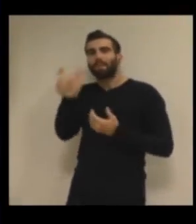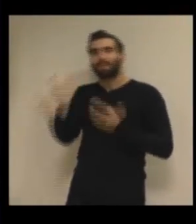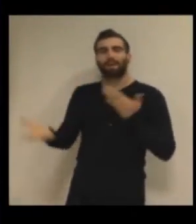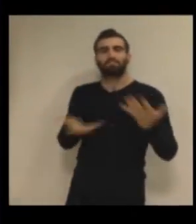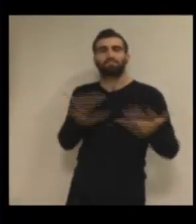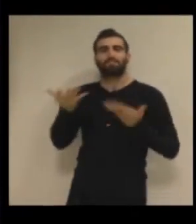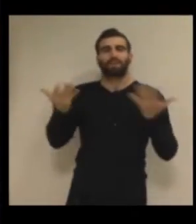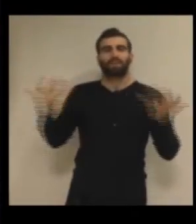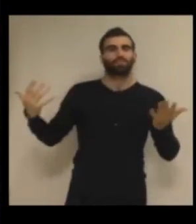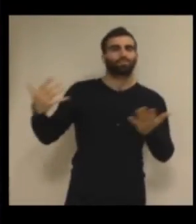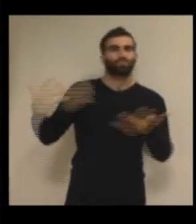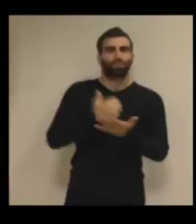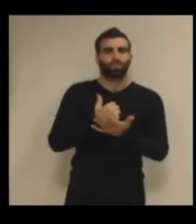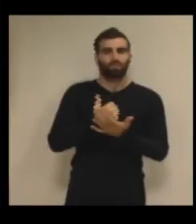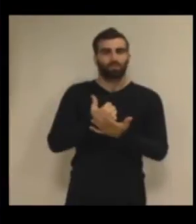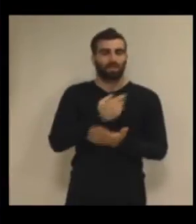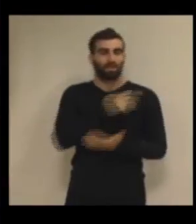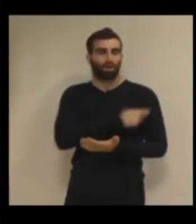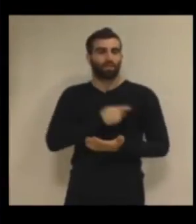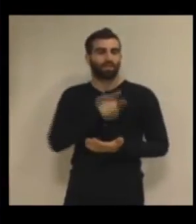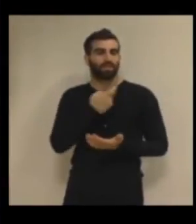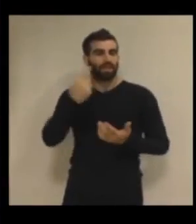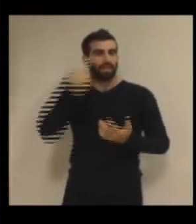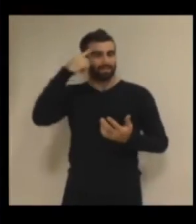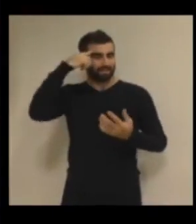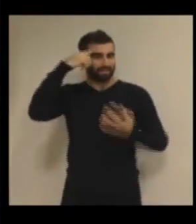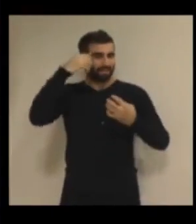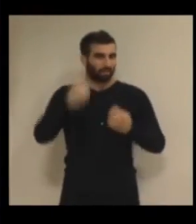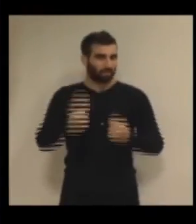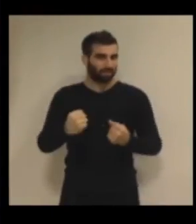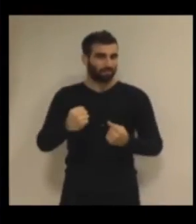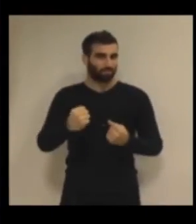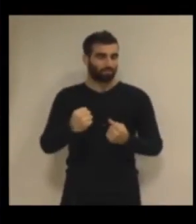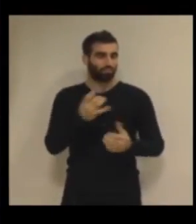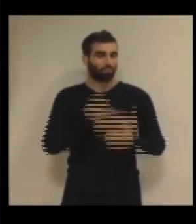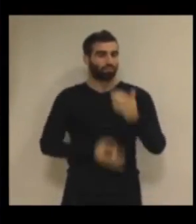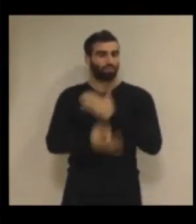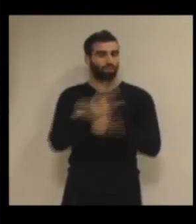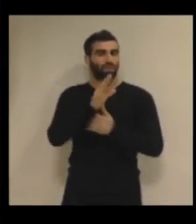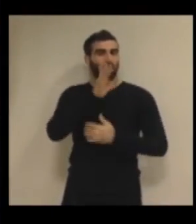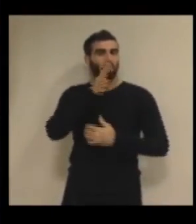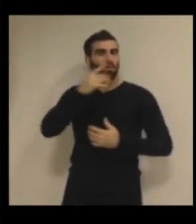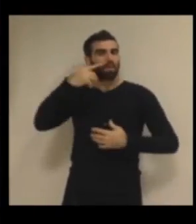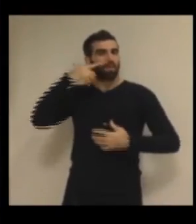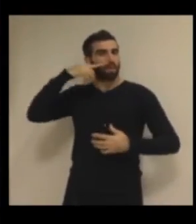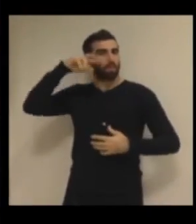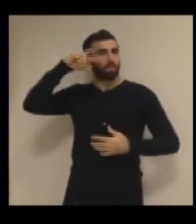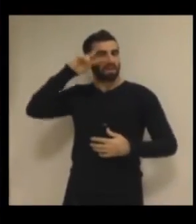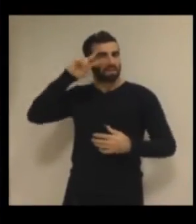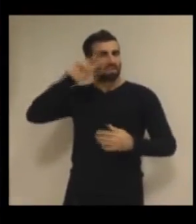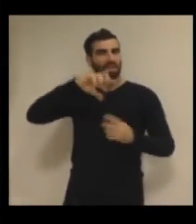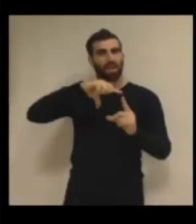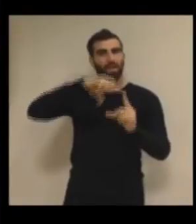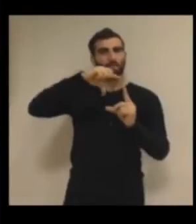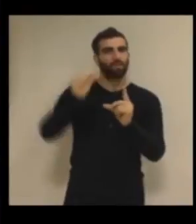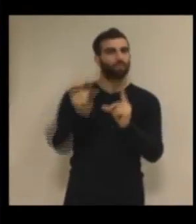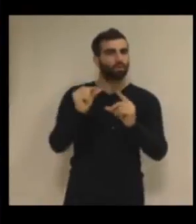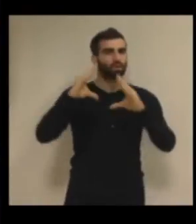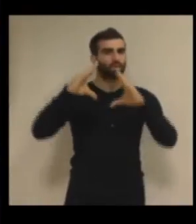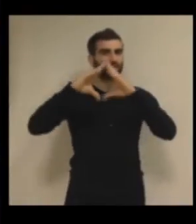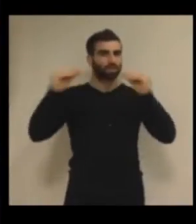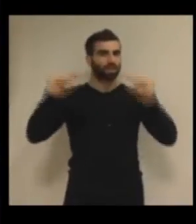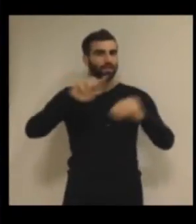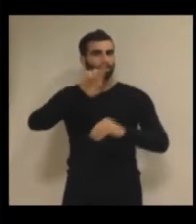comité de expertos surge porque, bueno, con la experiencia sobre todo de Vodafone y de la universidad, que para mí son un referente en este tipo